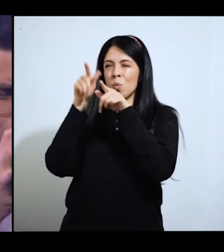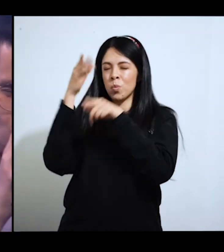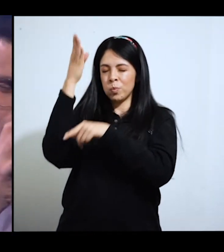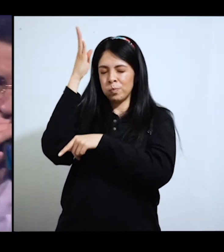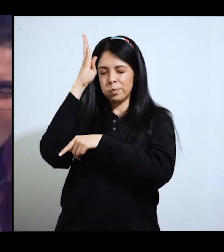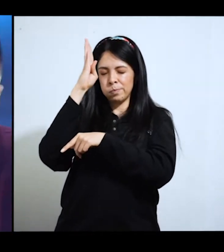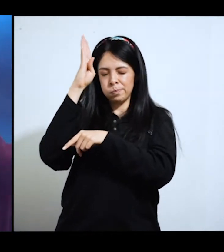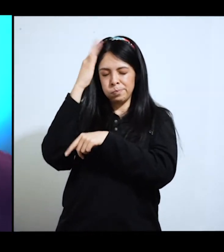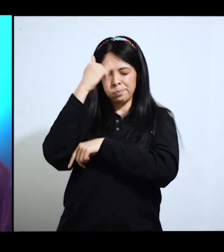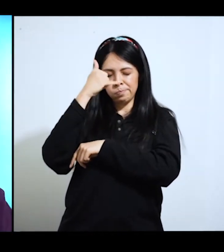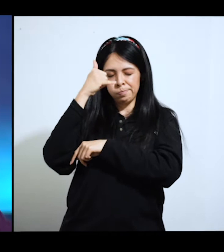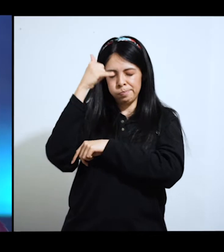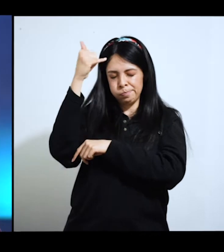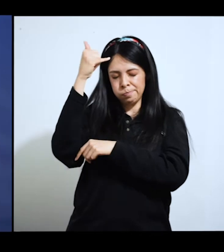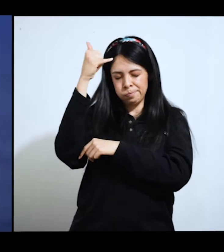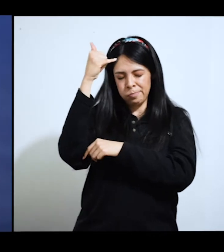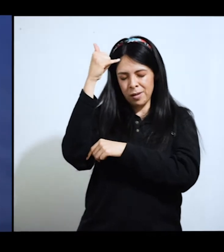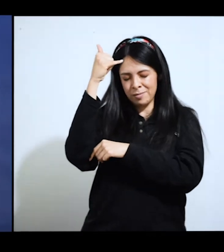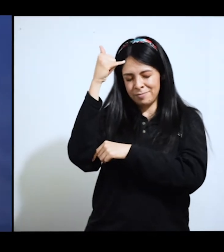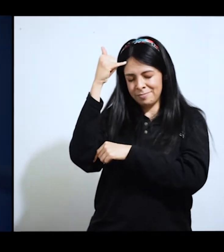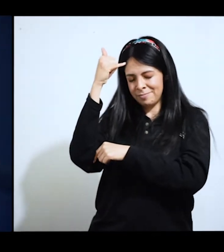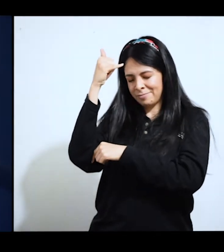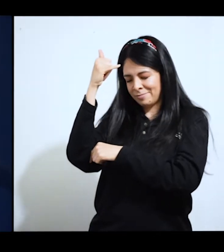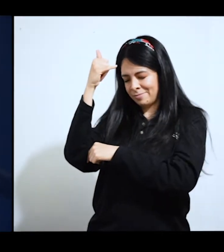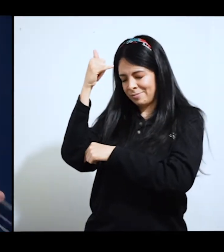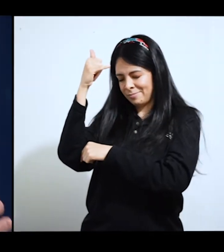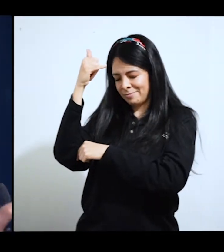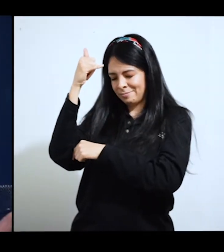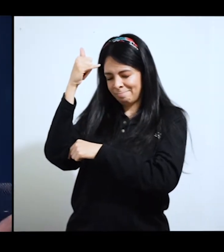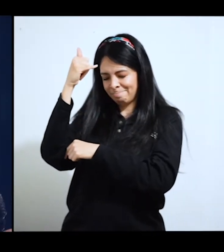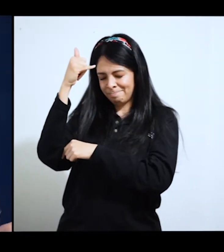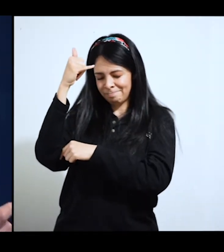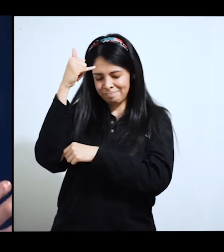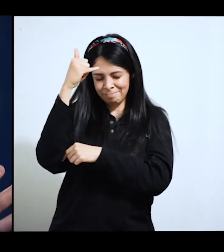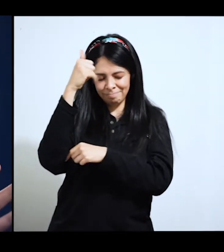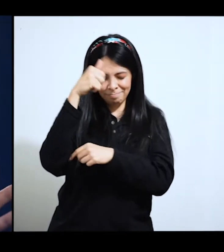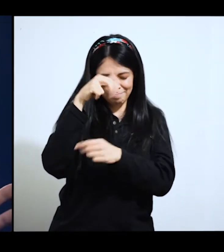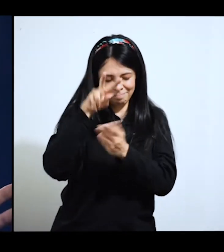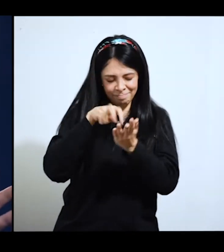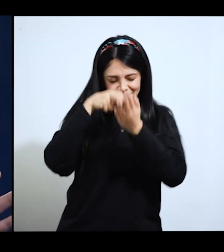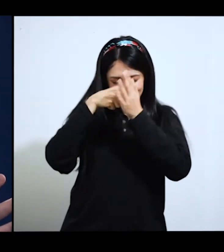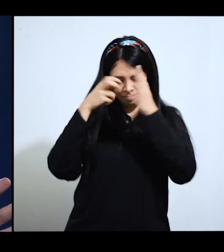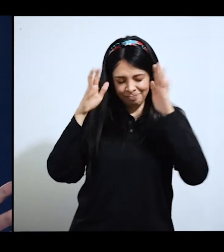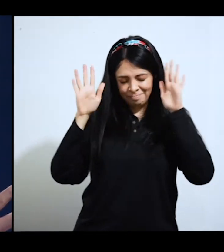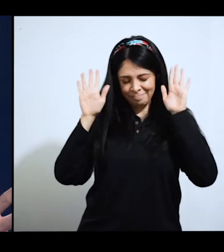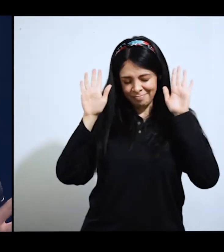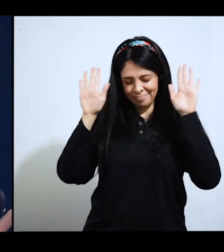tus pies.